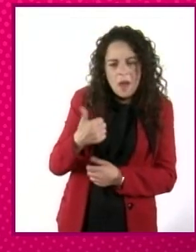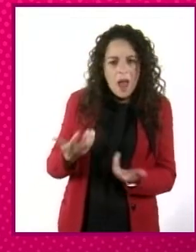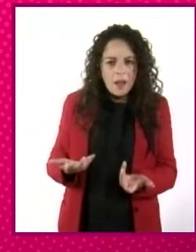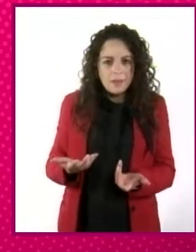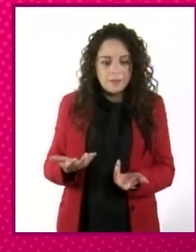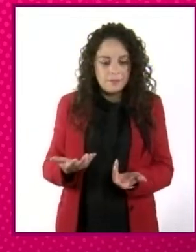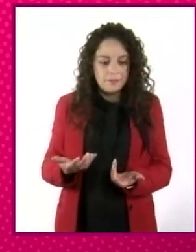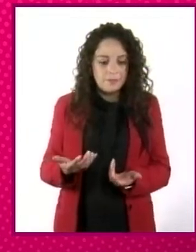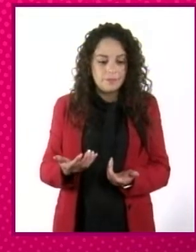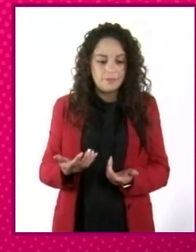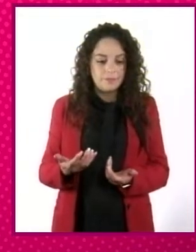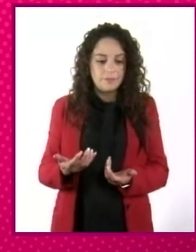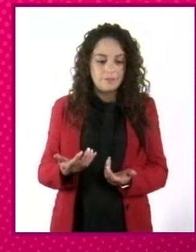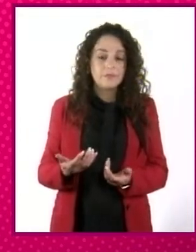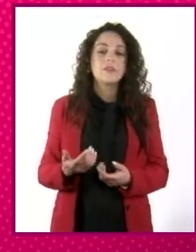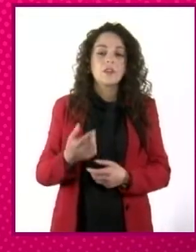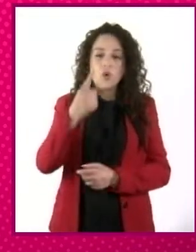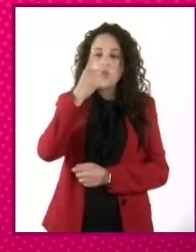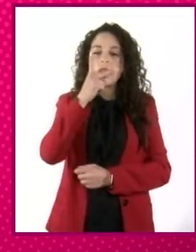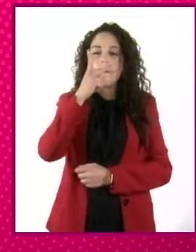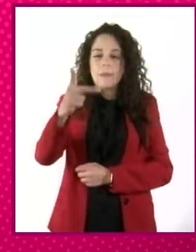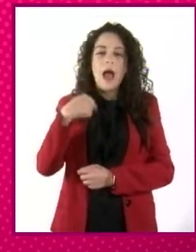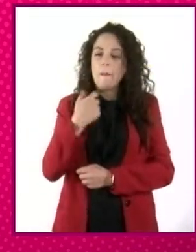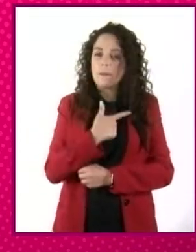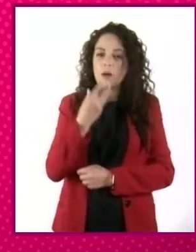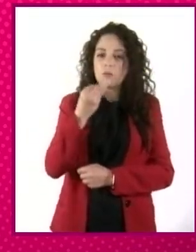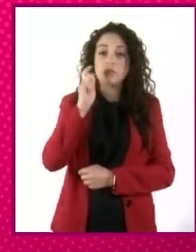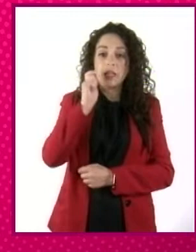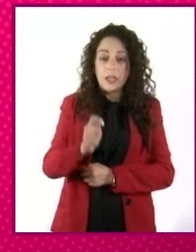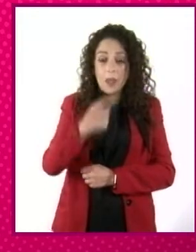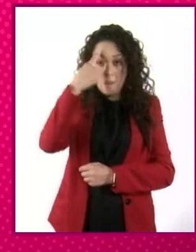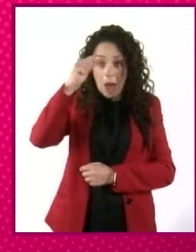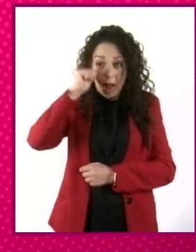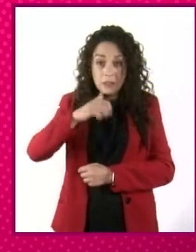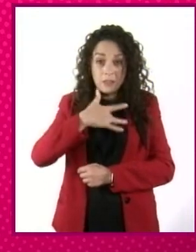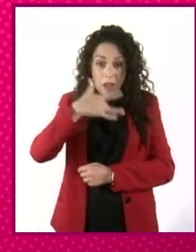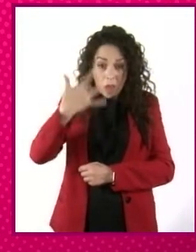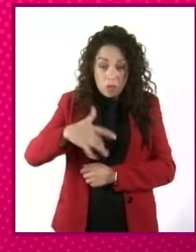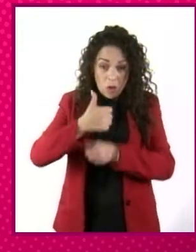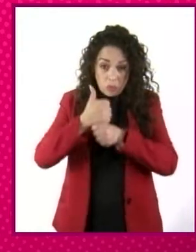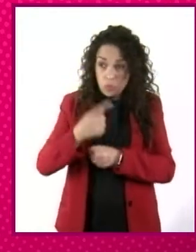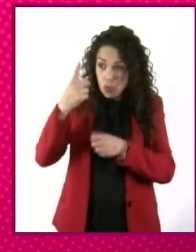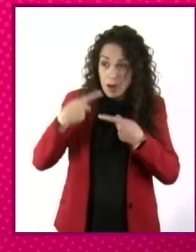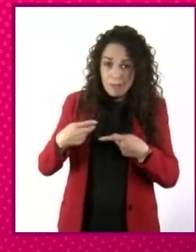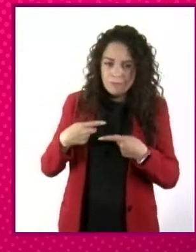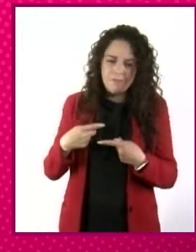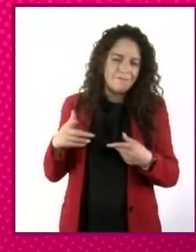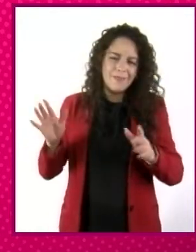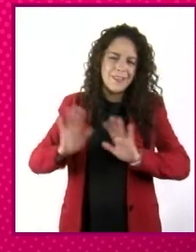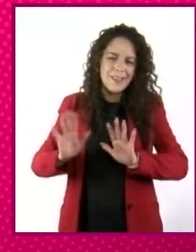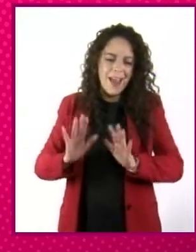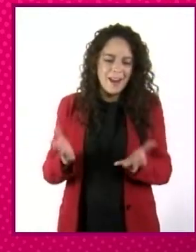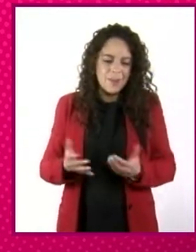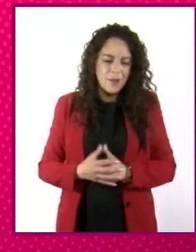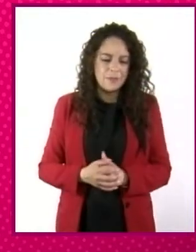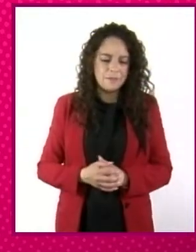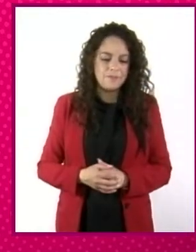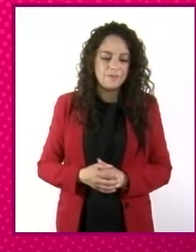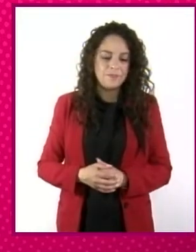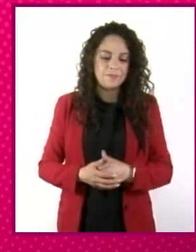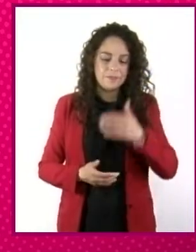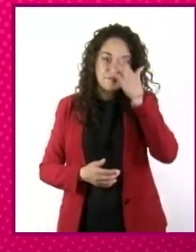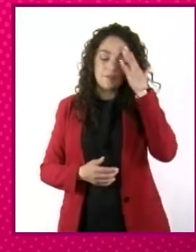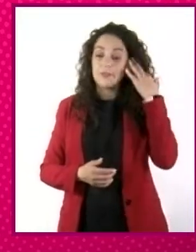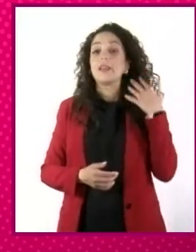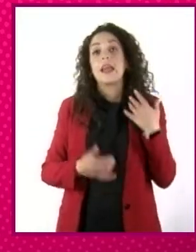mucho que dice: nadie duele para siempre, y yo creo que es muy cierta. El cuánto dura el amor, bueno, va a depender de cómo estemos definiendo lo que